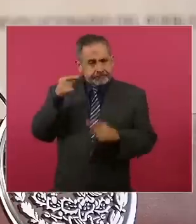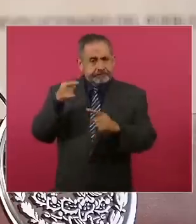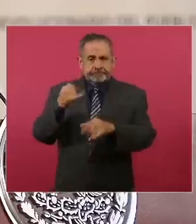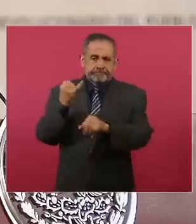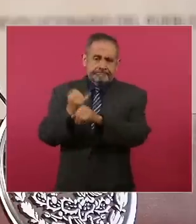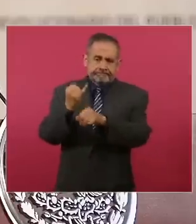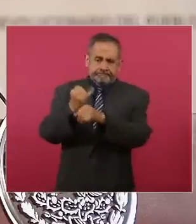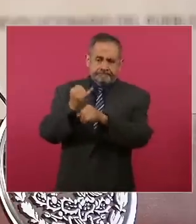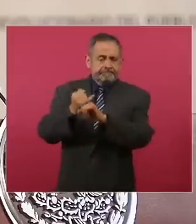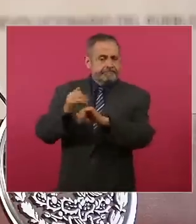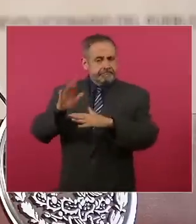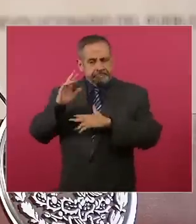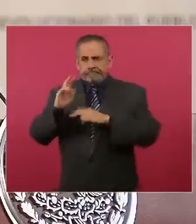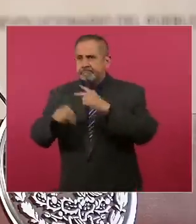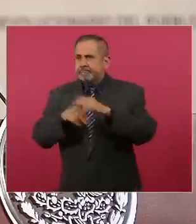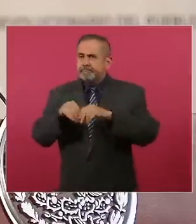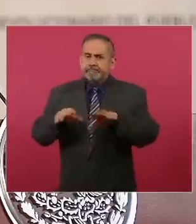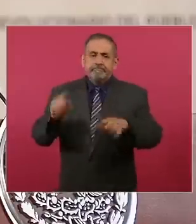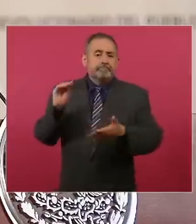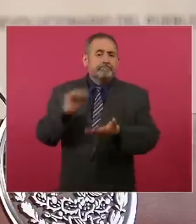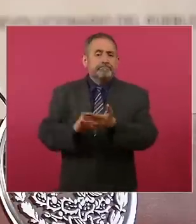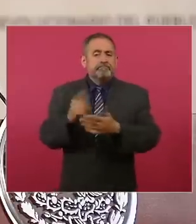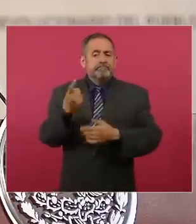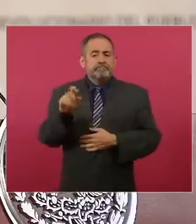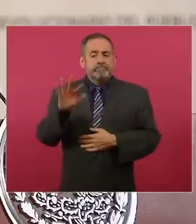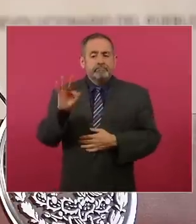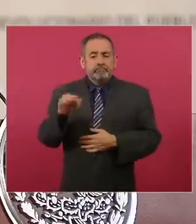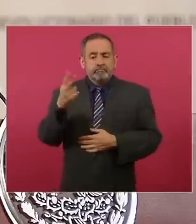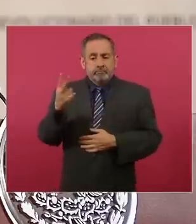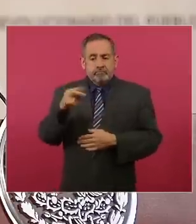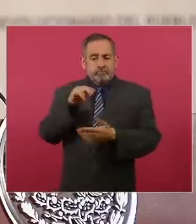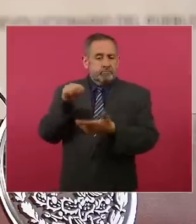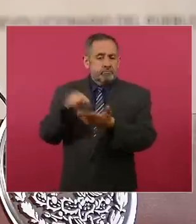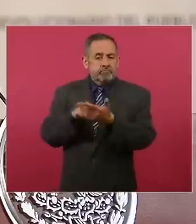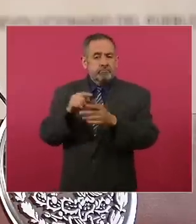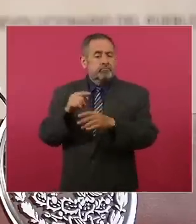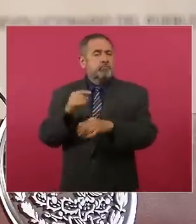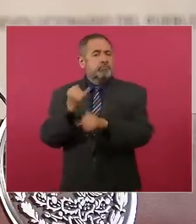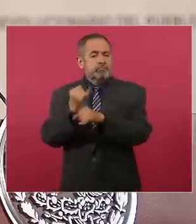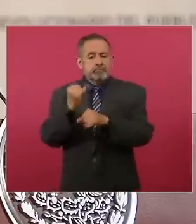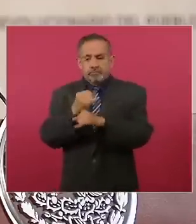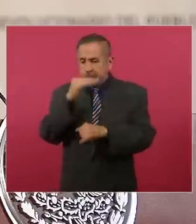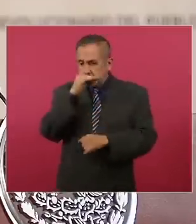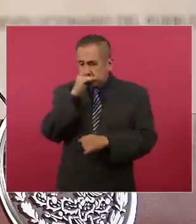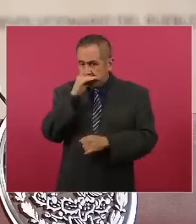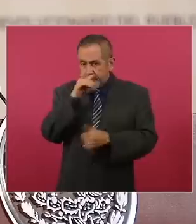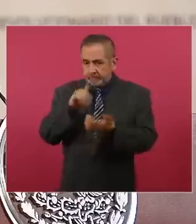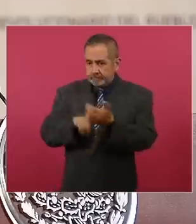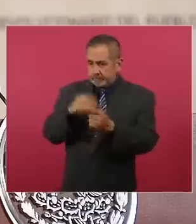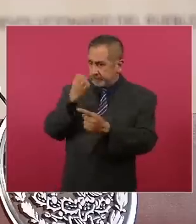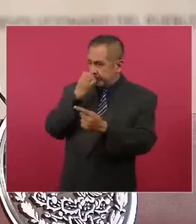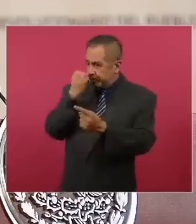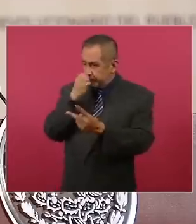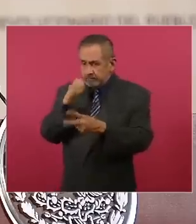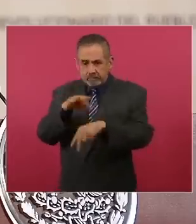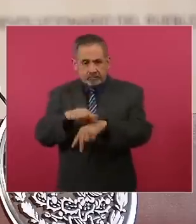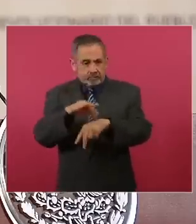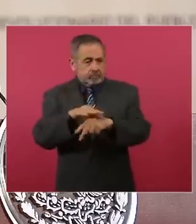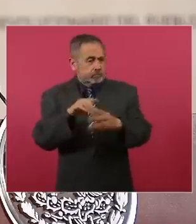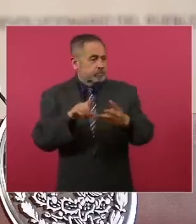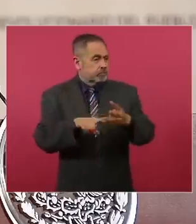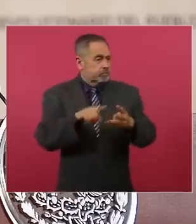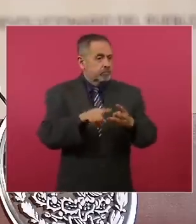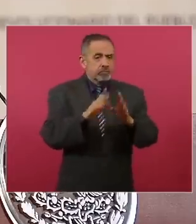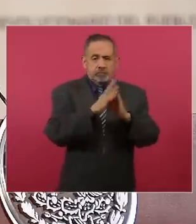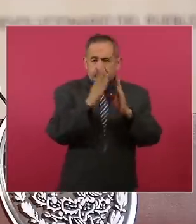para Todos, se llevó a cabo la instalación de 142 instalaciones de Internet gratuito en centros escolares, unidades médicas,